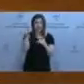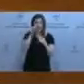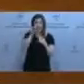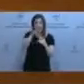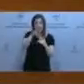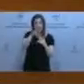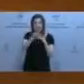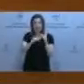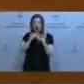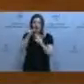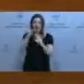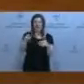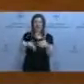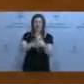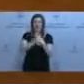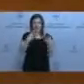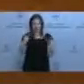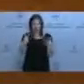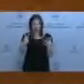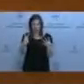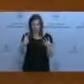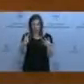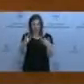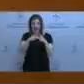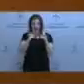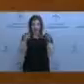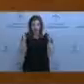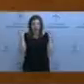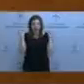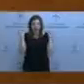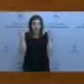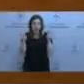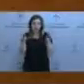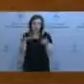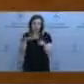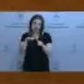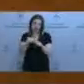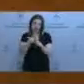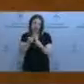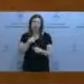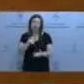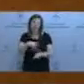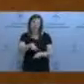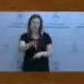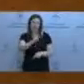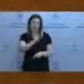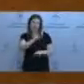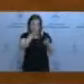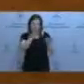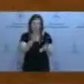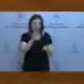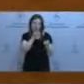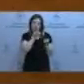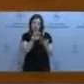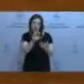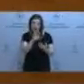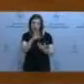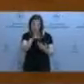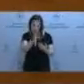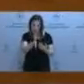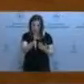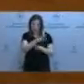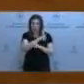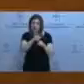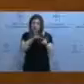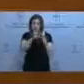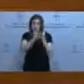baja el abandono escolar temprano y en Asturias sube. Ya entiendo por qué no lo quiso nombrar. Tampoco ha nombrado el informe